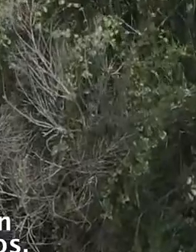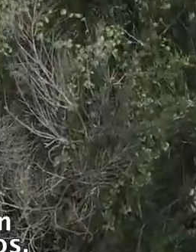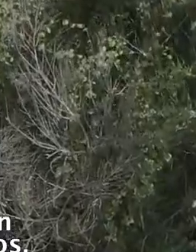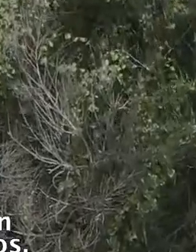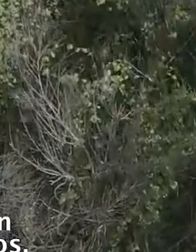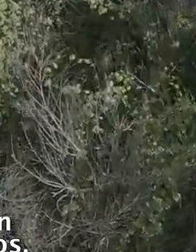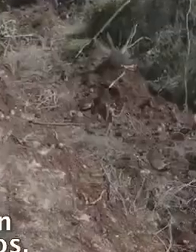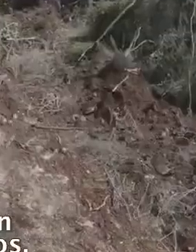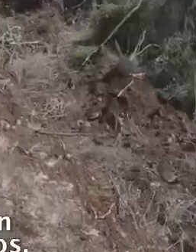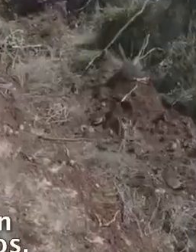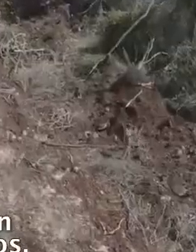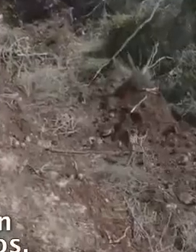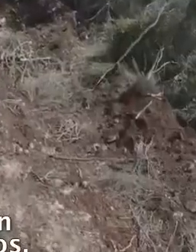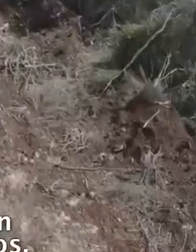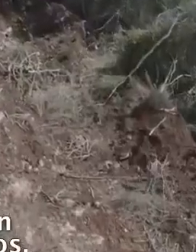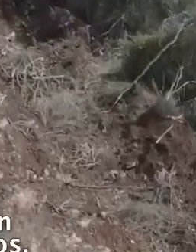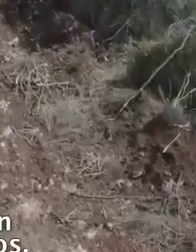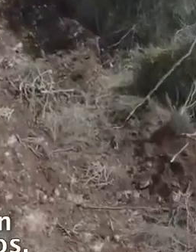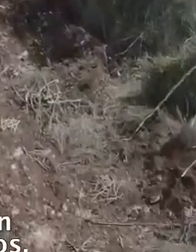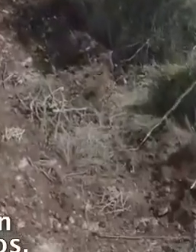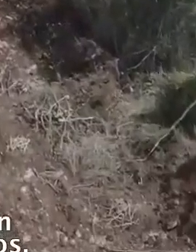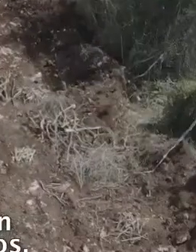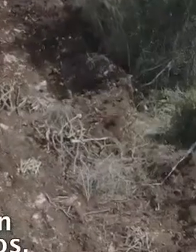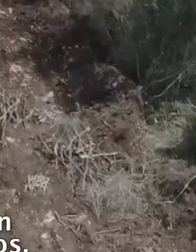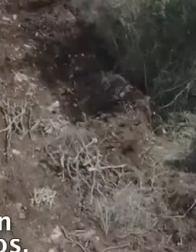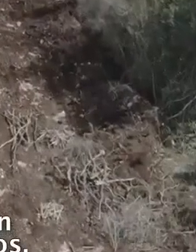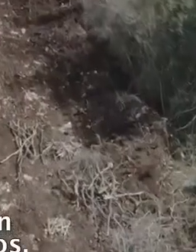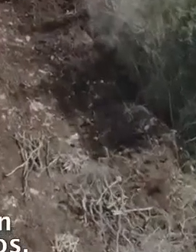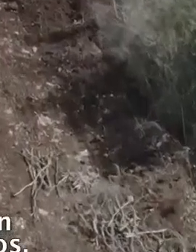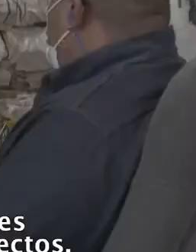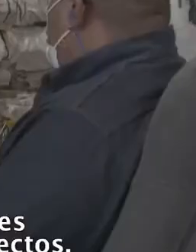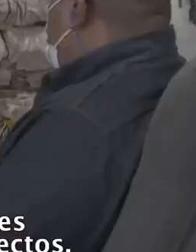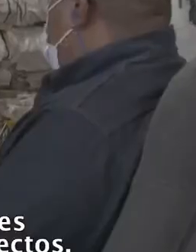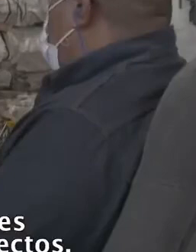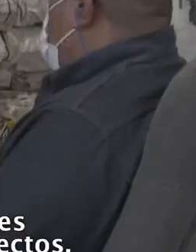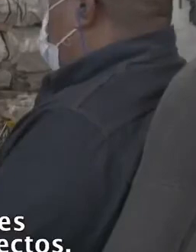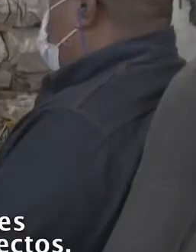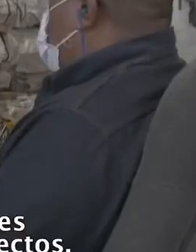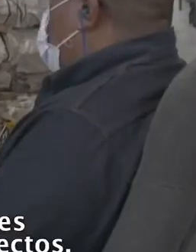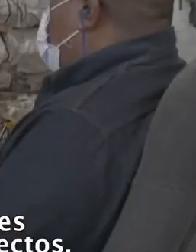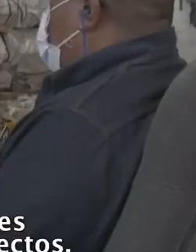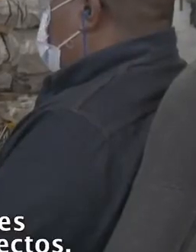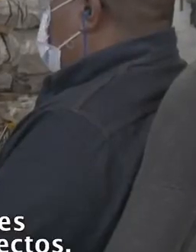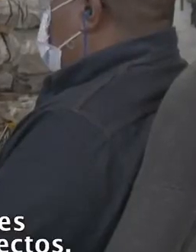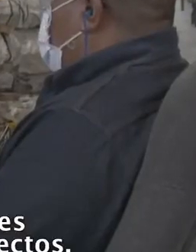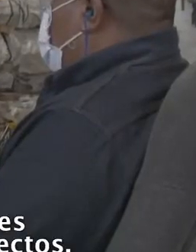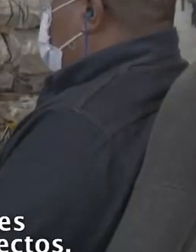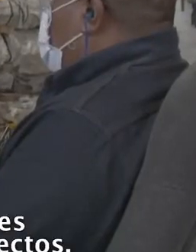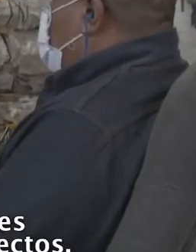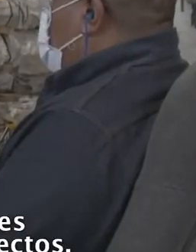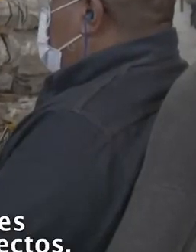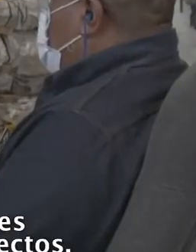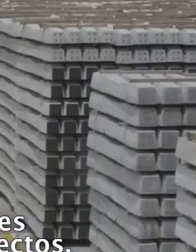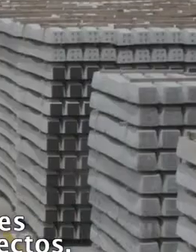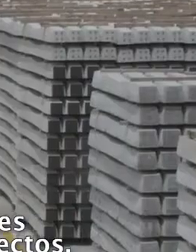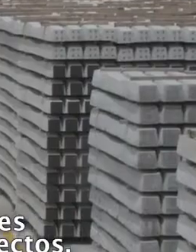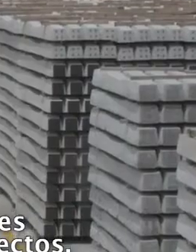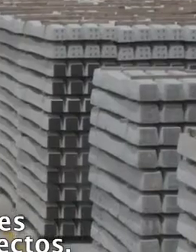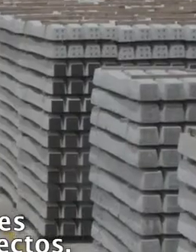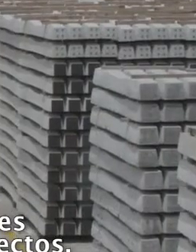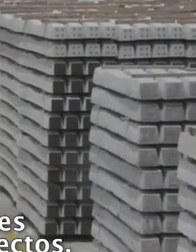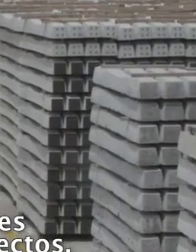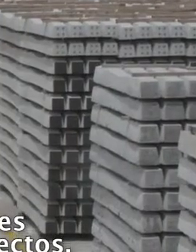derecho de vía. Ya son 17.9 kilómetros. En el tramo 2, la producción de durmientes se elevó